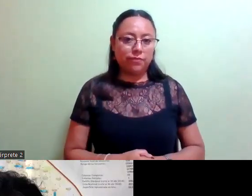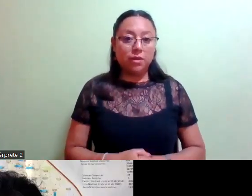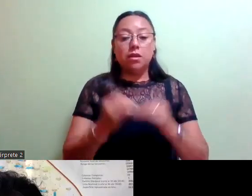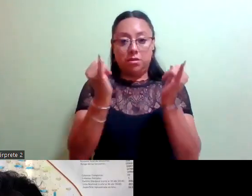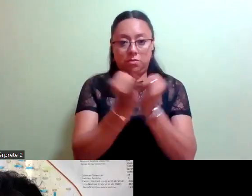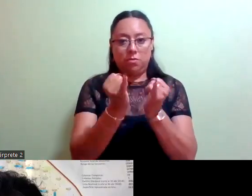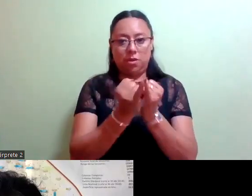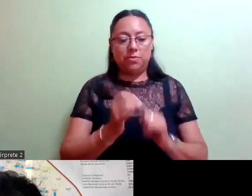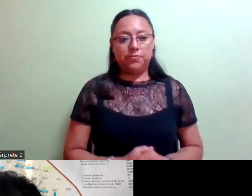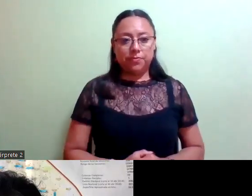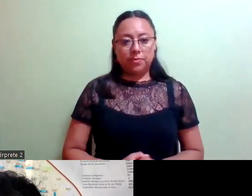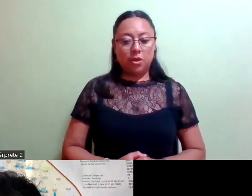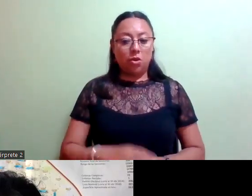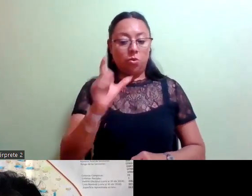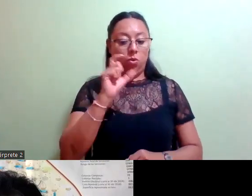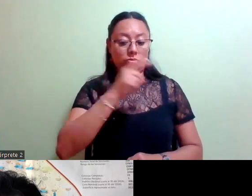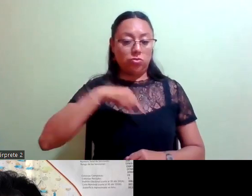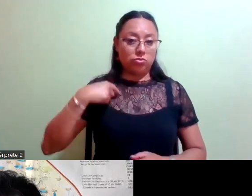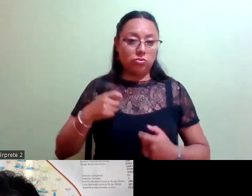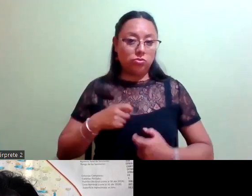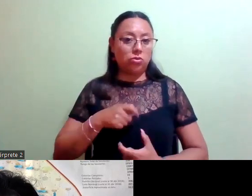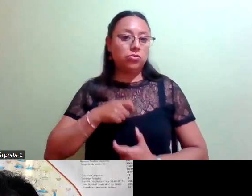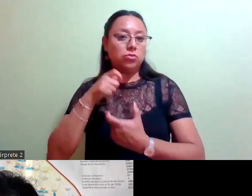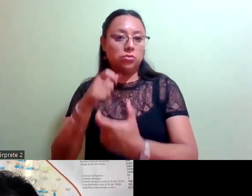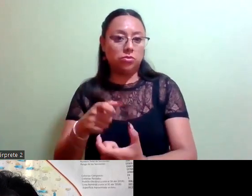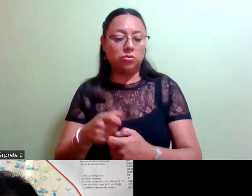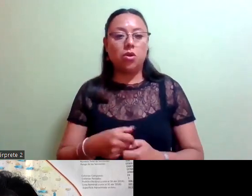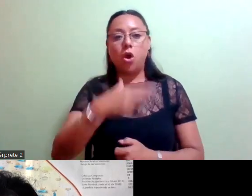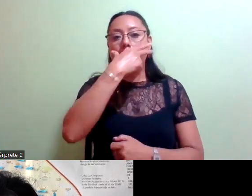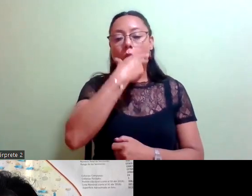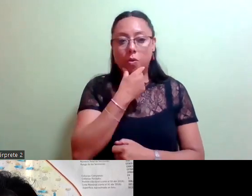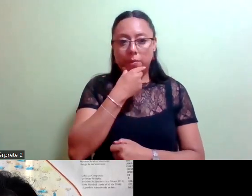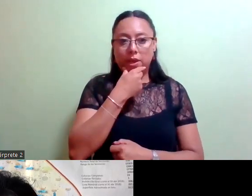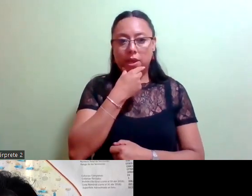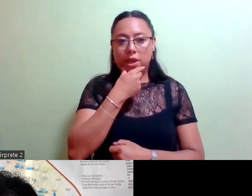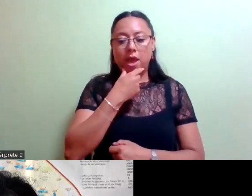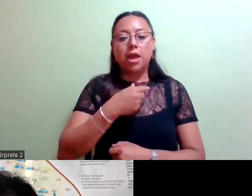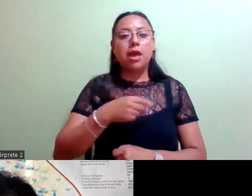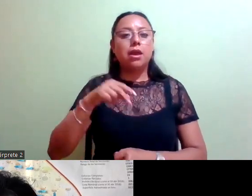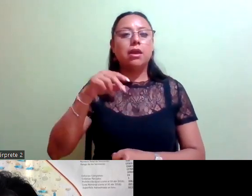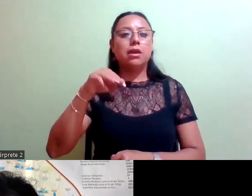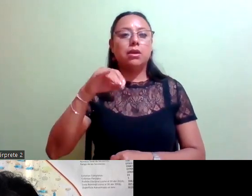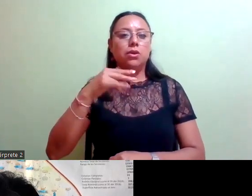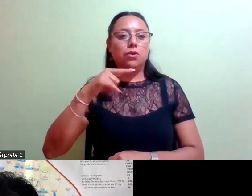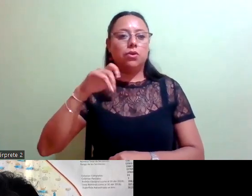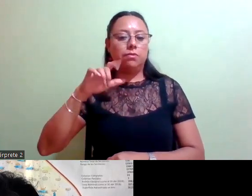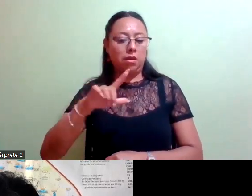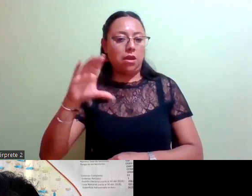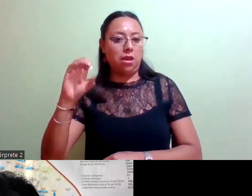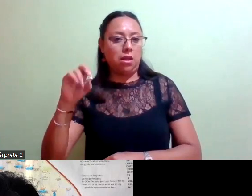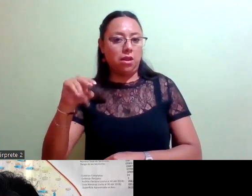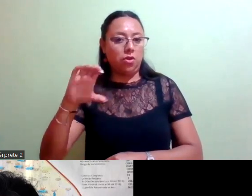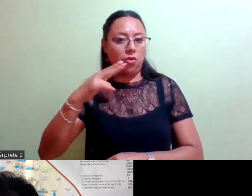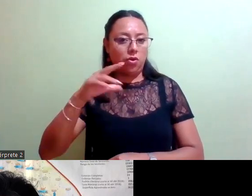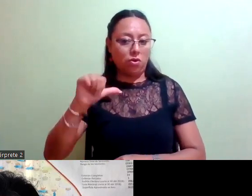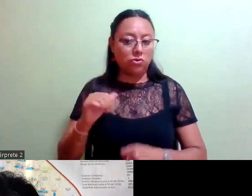ello, al otorgar la medalla en la categoría de hombre a don Miguel Concha y por la gran relevancia que tuvo